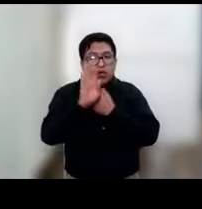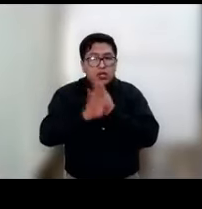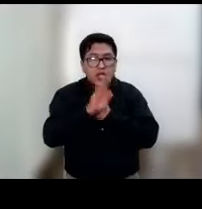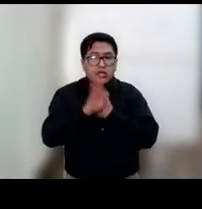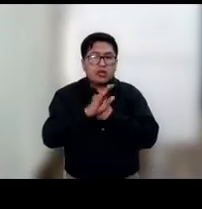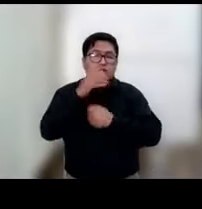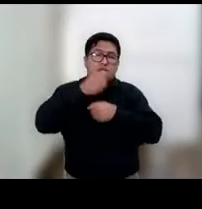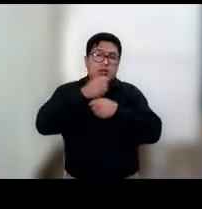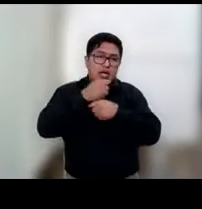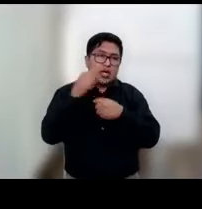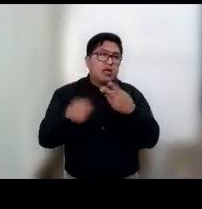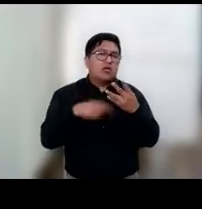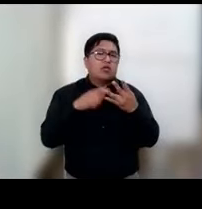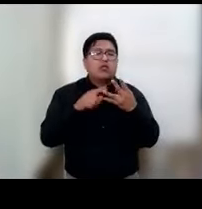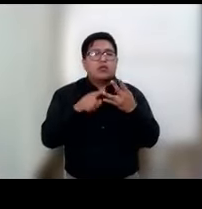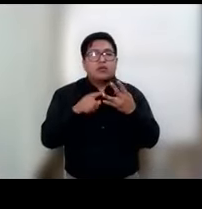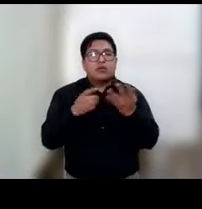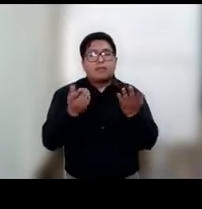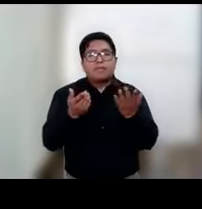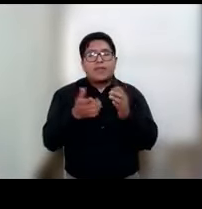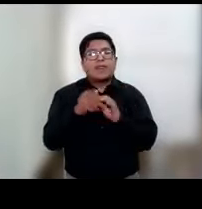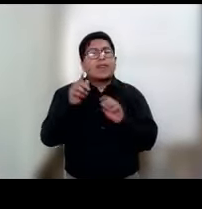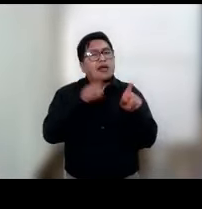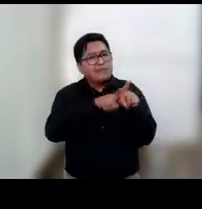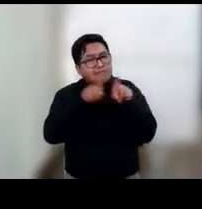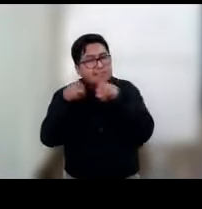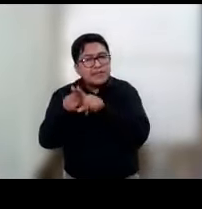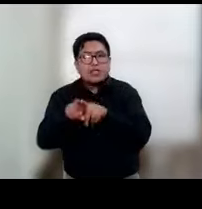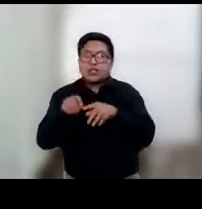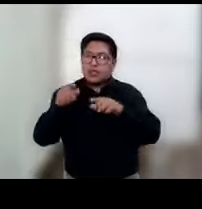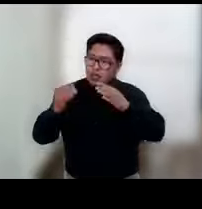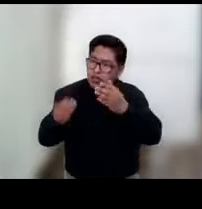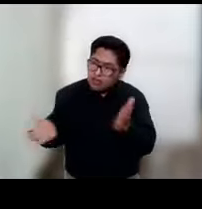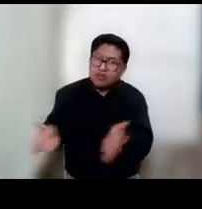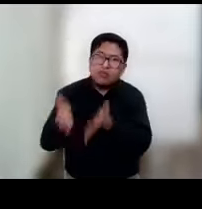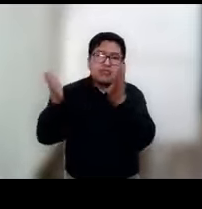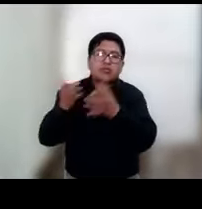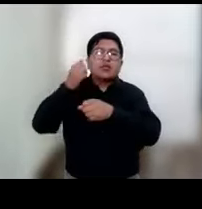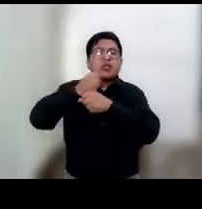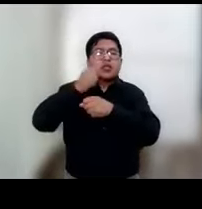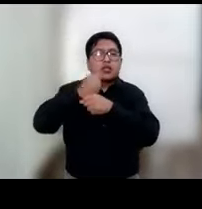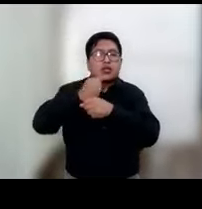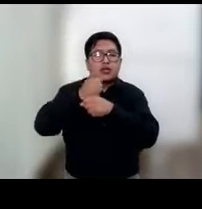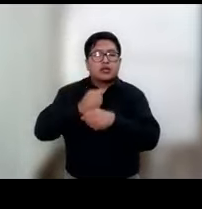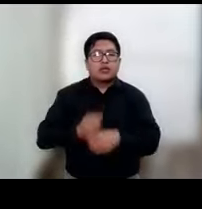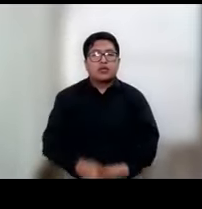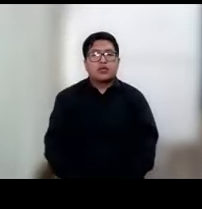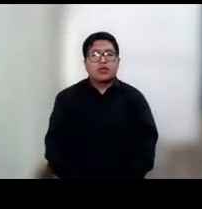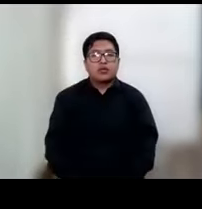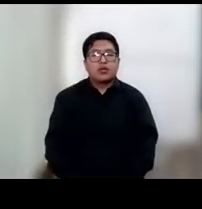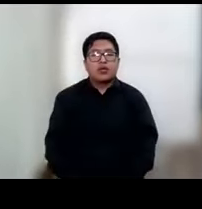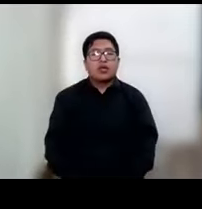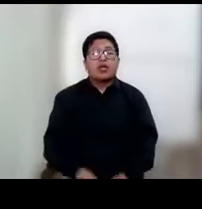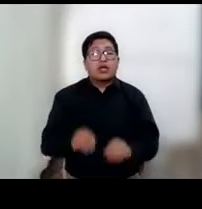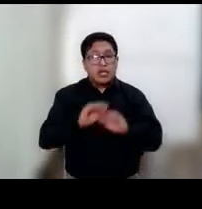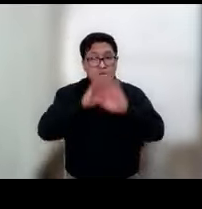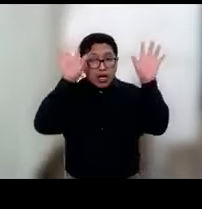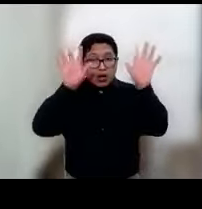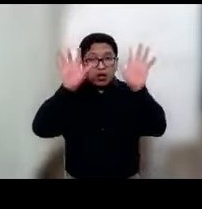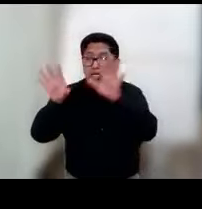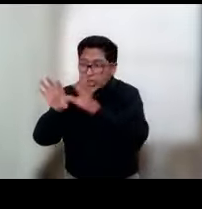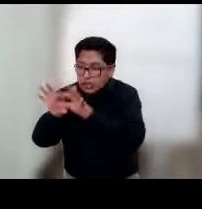protecciones de niños en el trabajo sino también de generación de empleo y recuperación lo tanto es integrar y